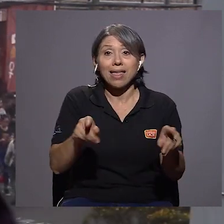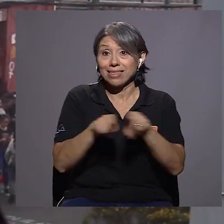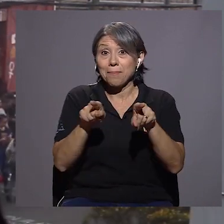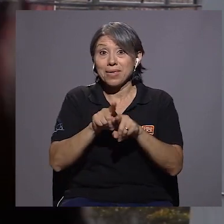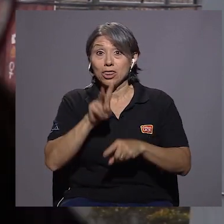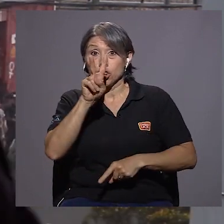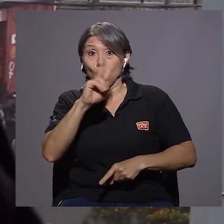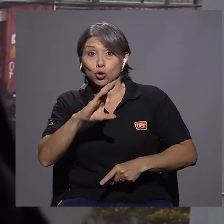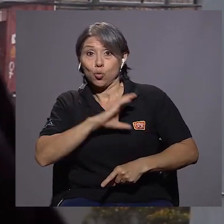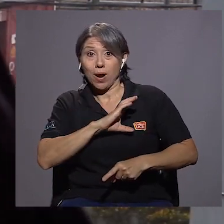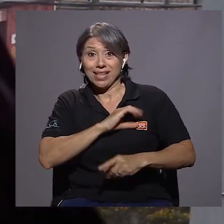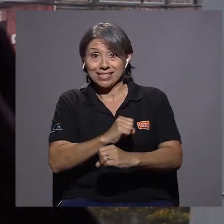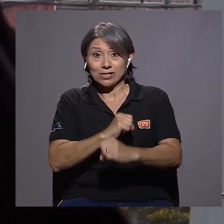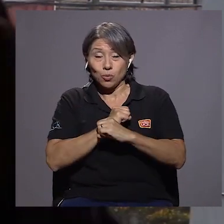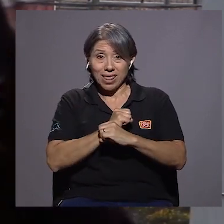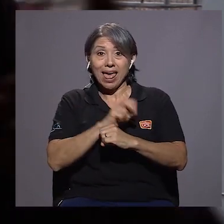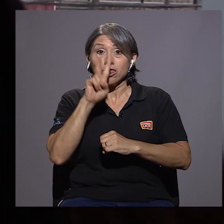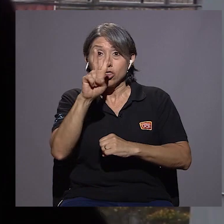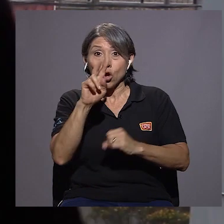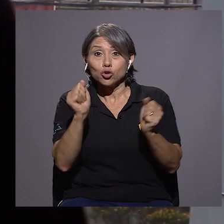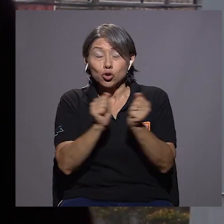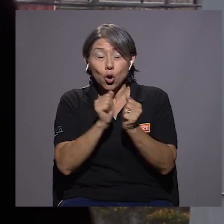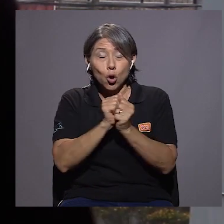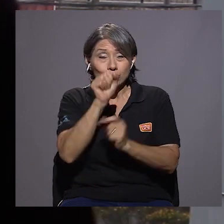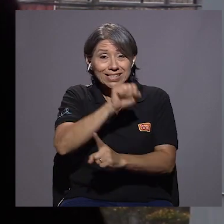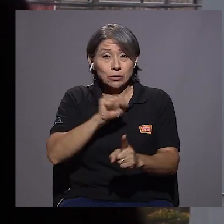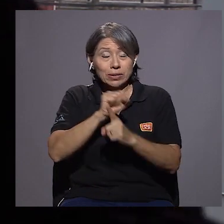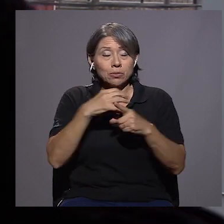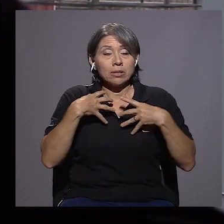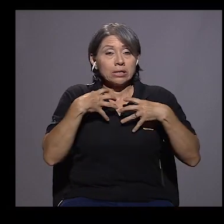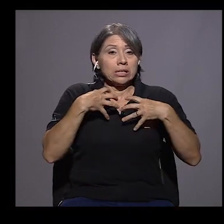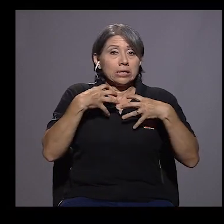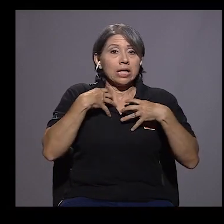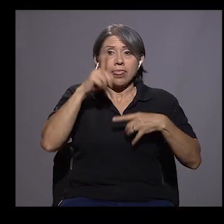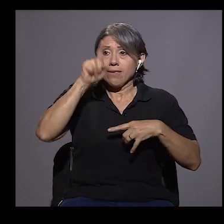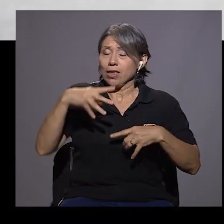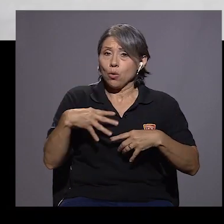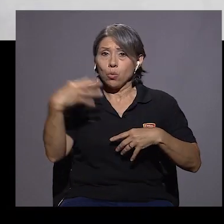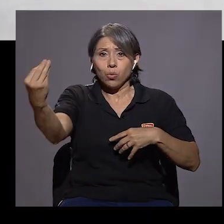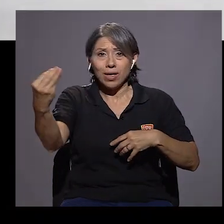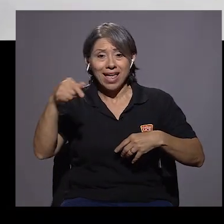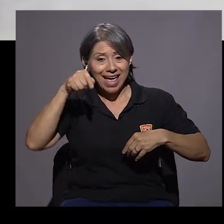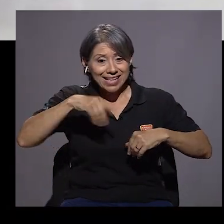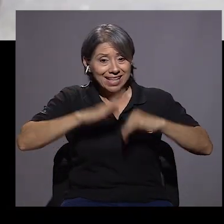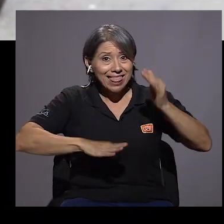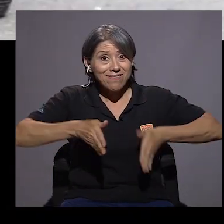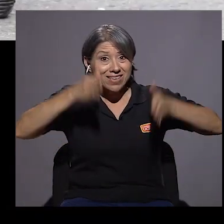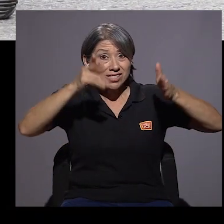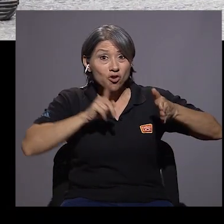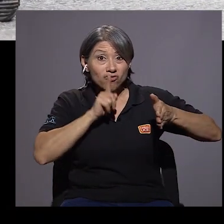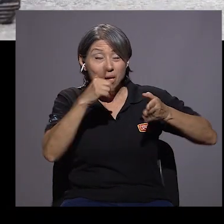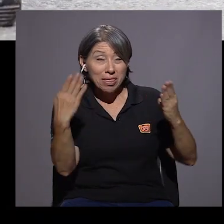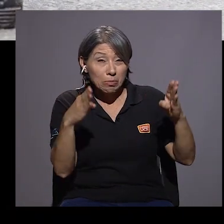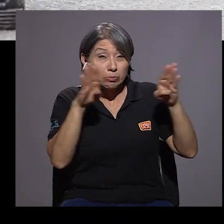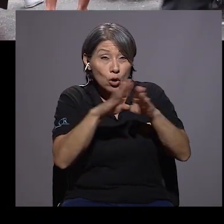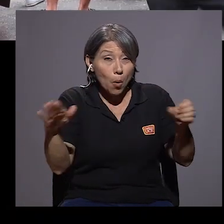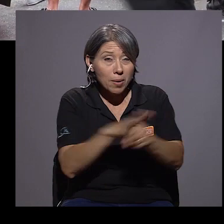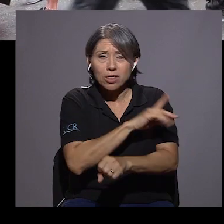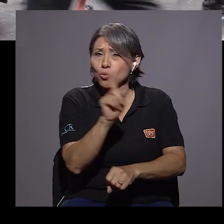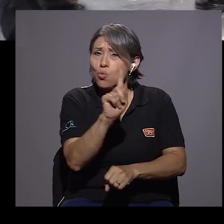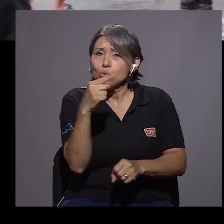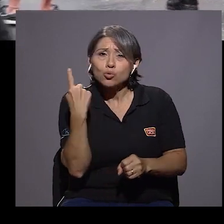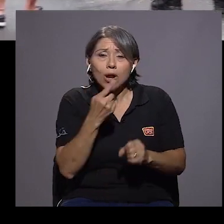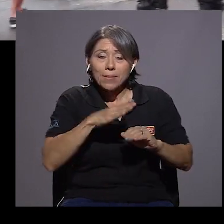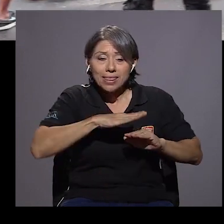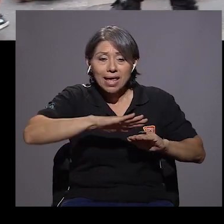guardias de seguridad, 2 presentaron crisis de asma y tuvieron que desalojarlo, tuvieron que irse del edificio. Ese edificio no estaba por todo completo, estaba tomado por